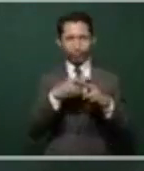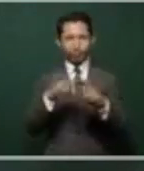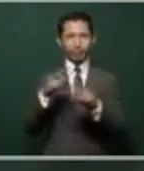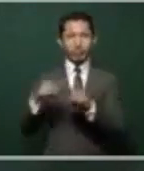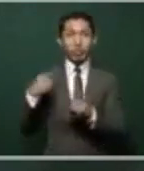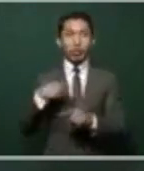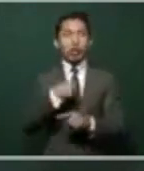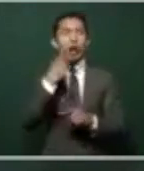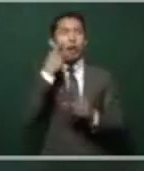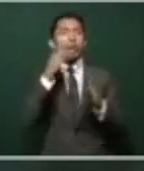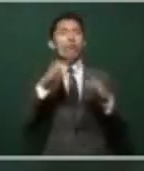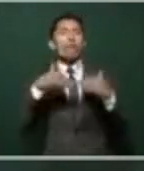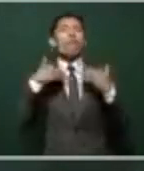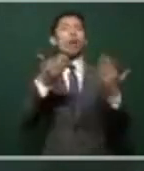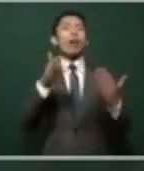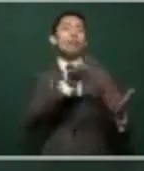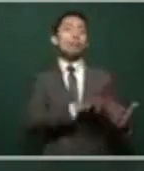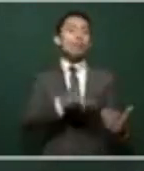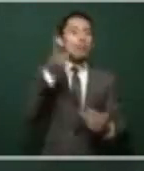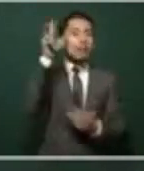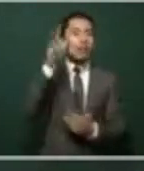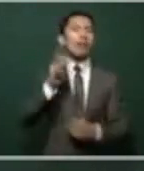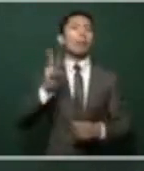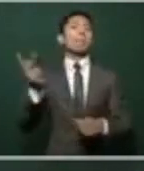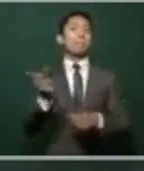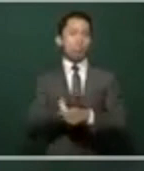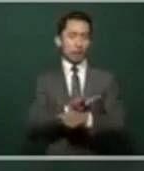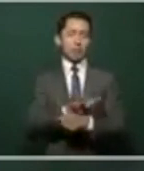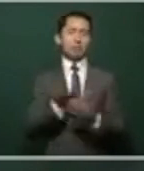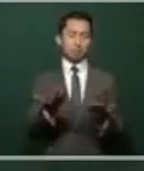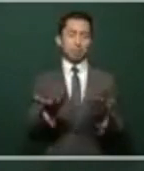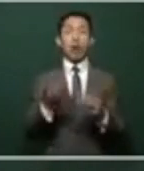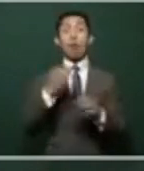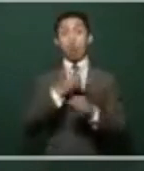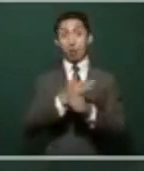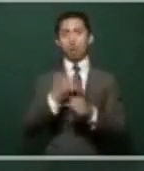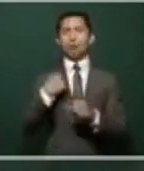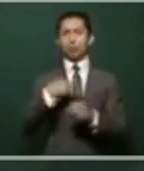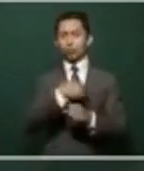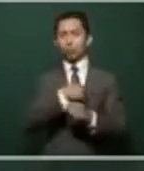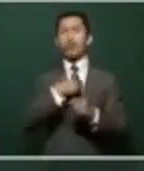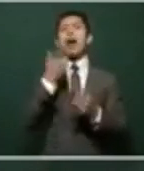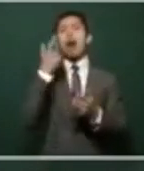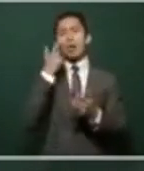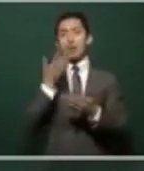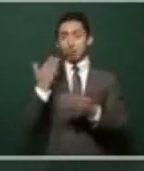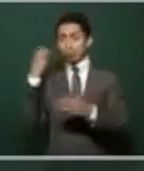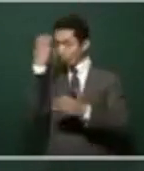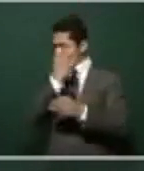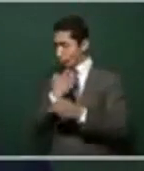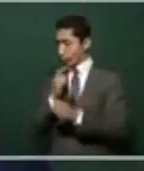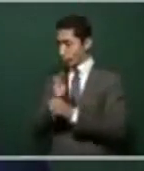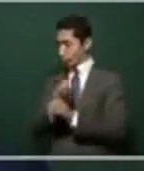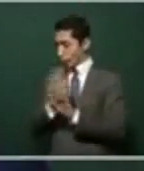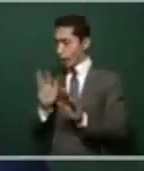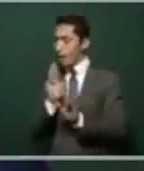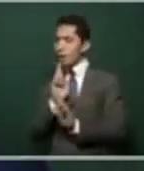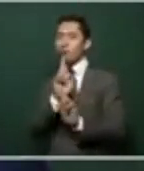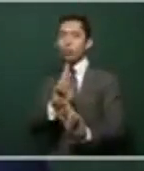vamos a dar a conocer cuáles son los resultados en